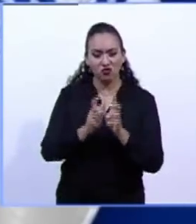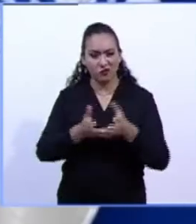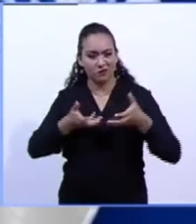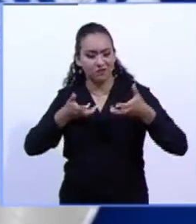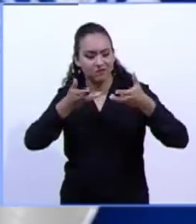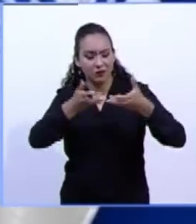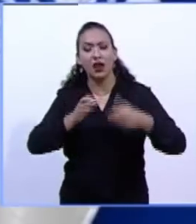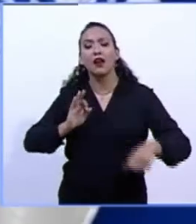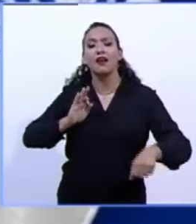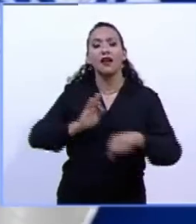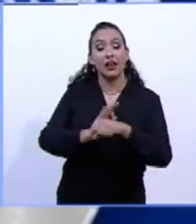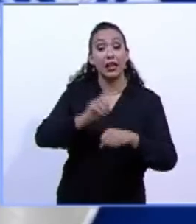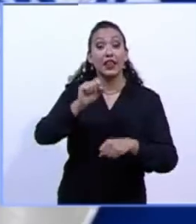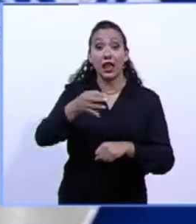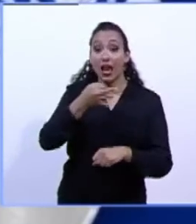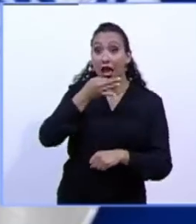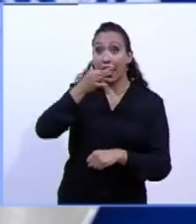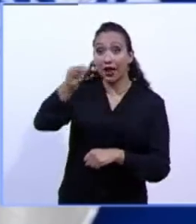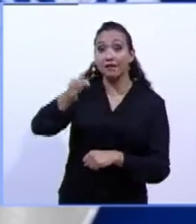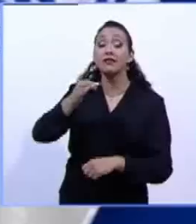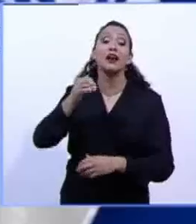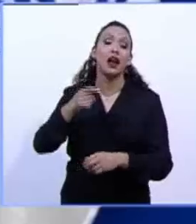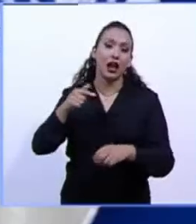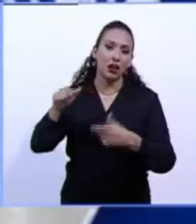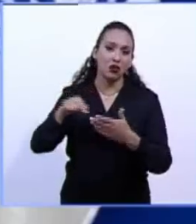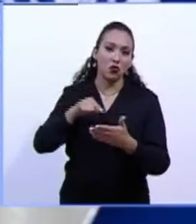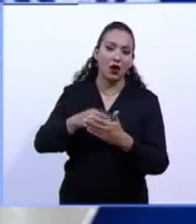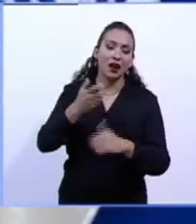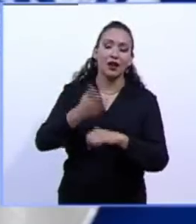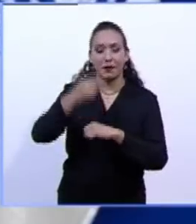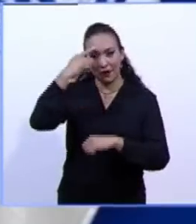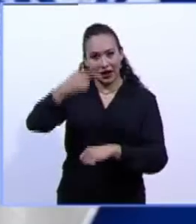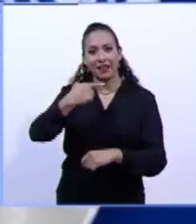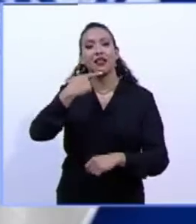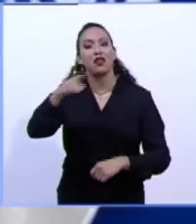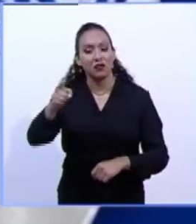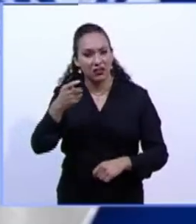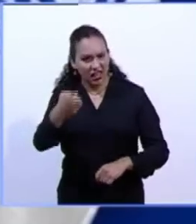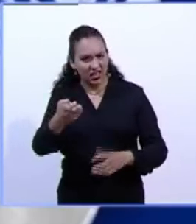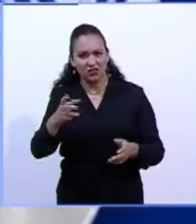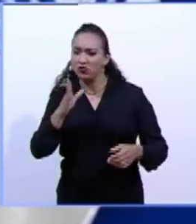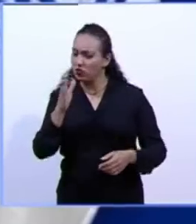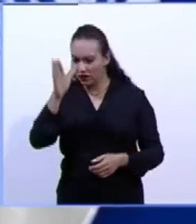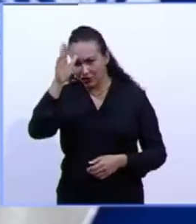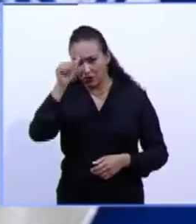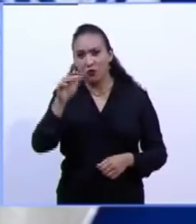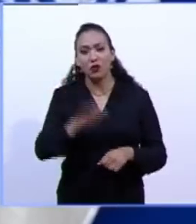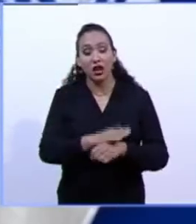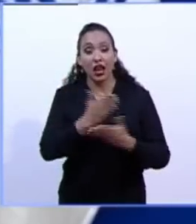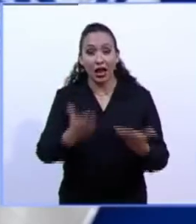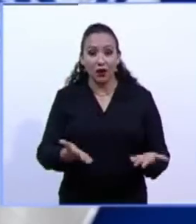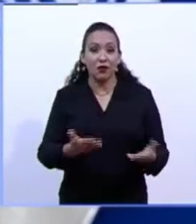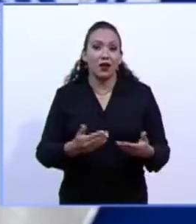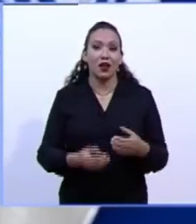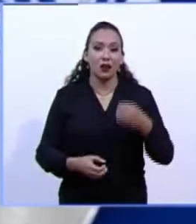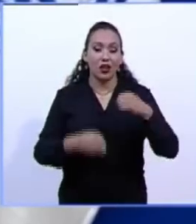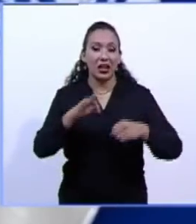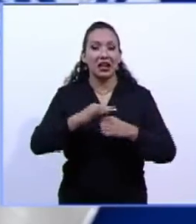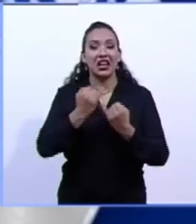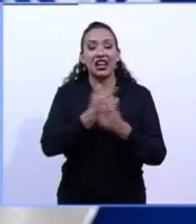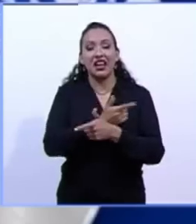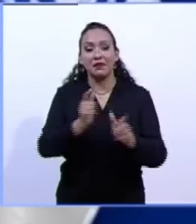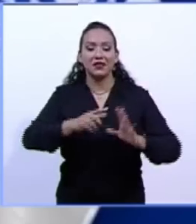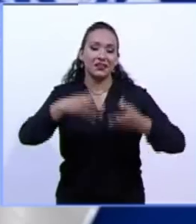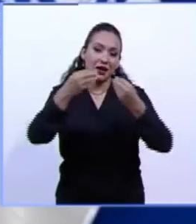que acudirán ante la Organización de Estados Americanos para denunciar lo que consideran el inicio del fin de las elecciones libres